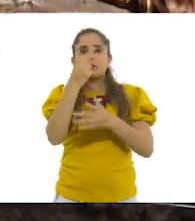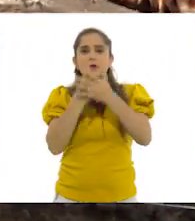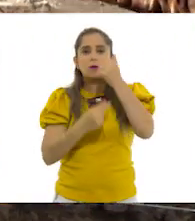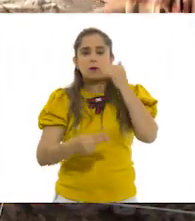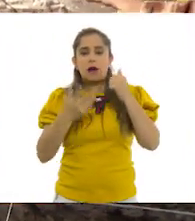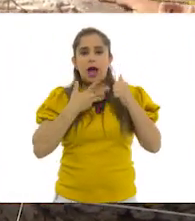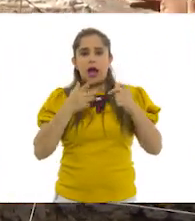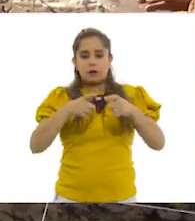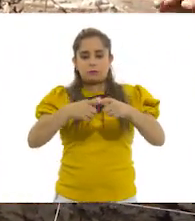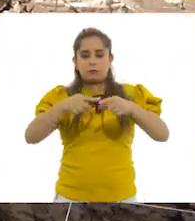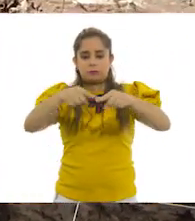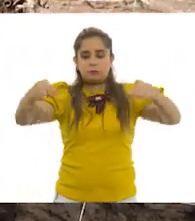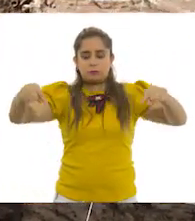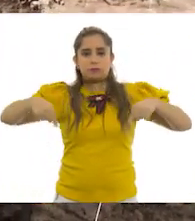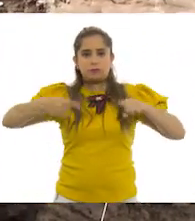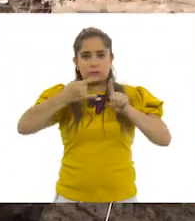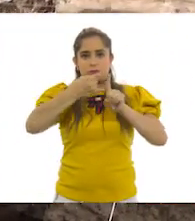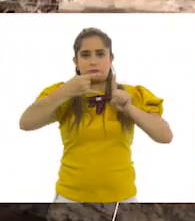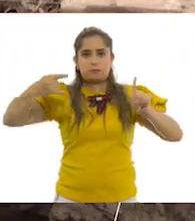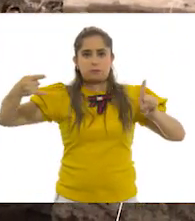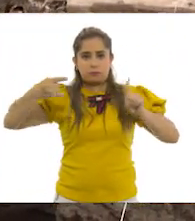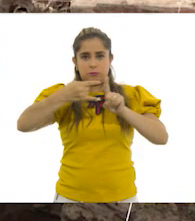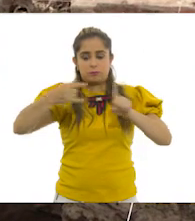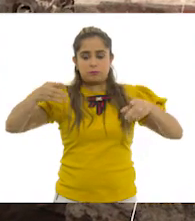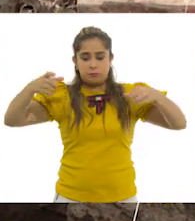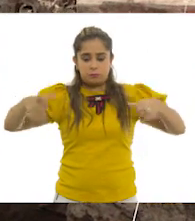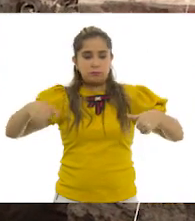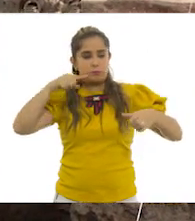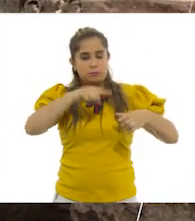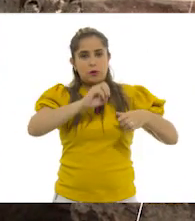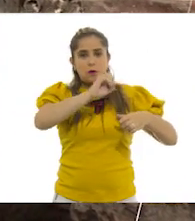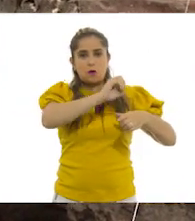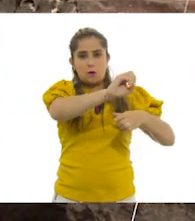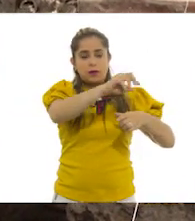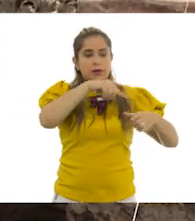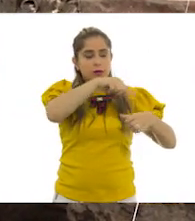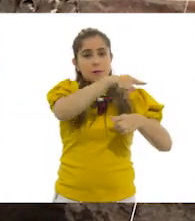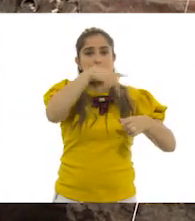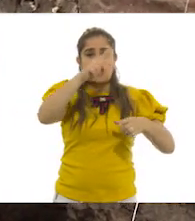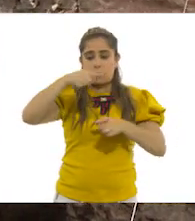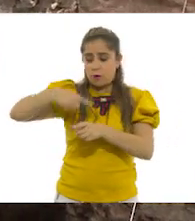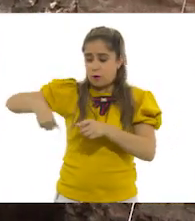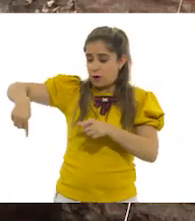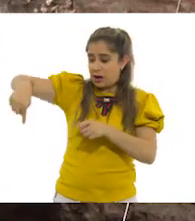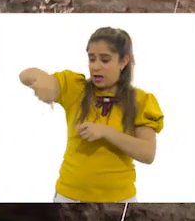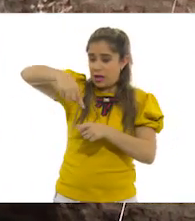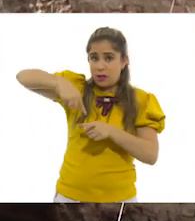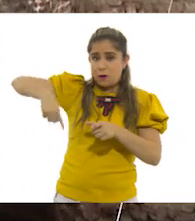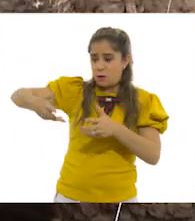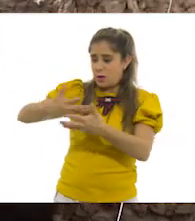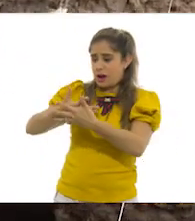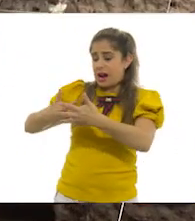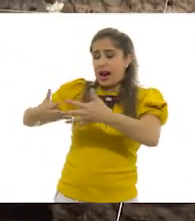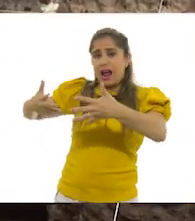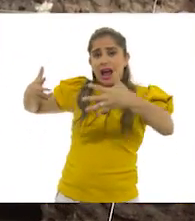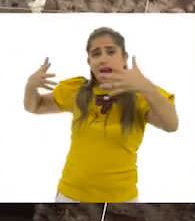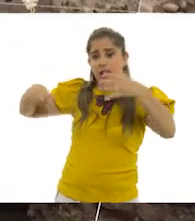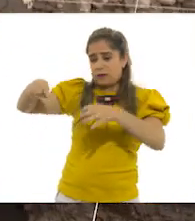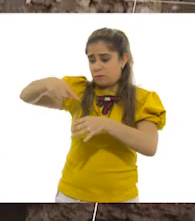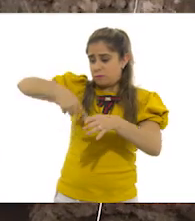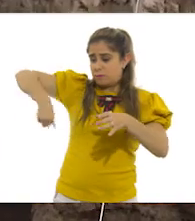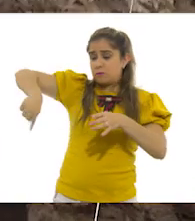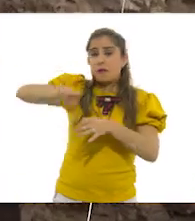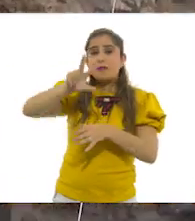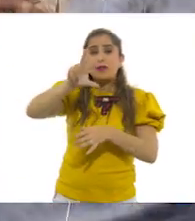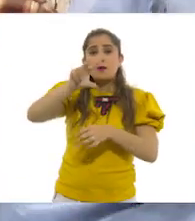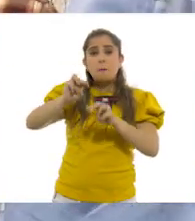plataforma rectangular con su fachada hacia el oriente, pero el templo redondo debió ser inmenso, era muy grande. Este círculo tiene 18